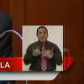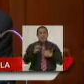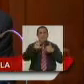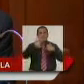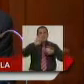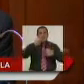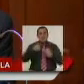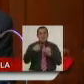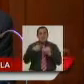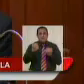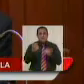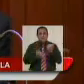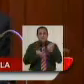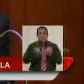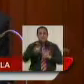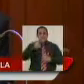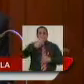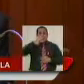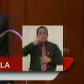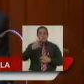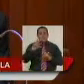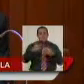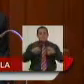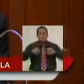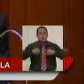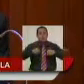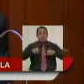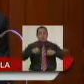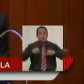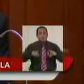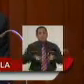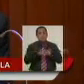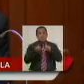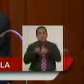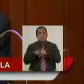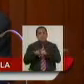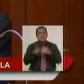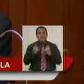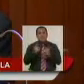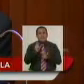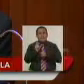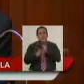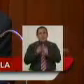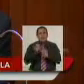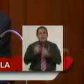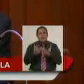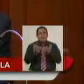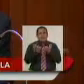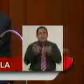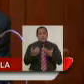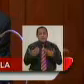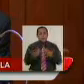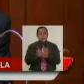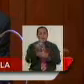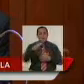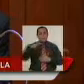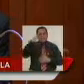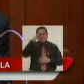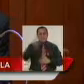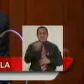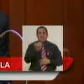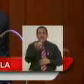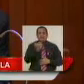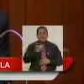6.000 vehículos y 4.000 motocicletas. Del mismo modo, la ciudadanía quiere una nueva policía en que